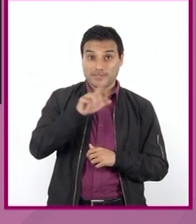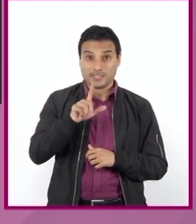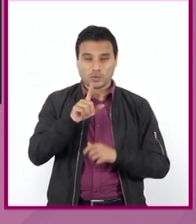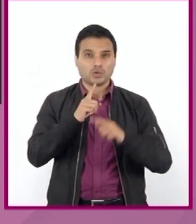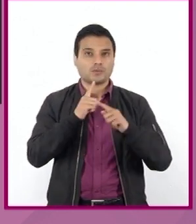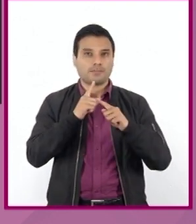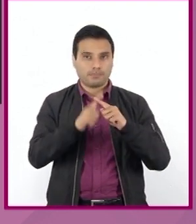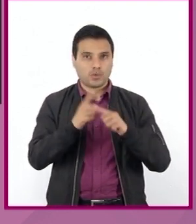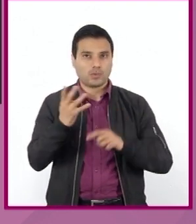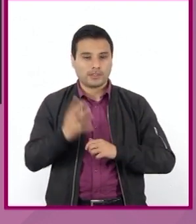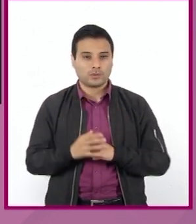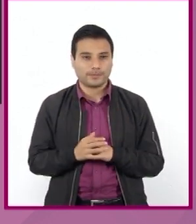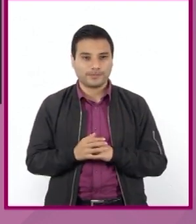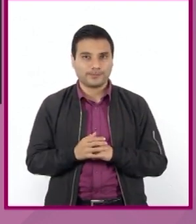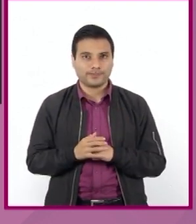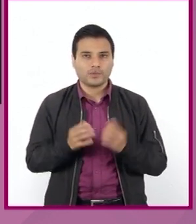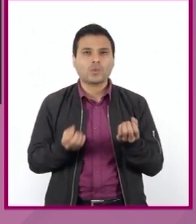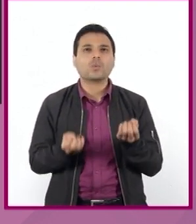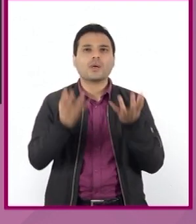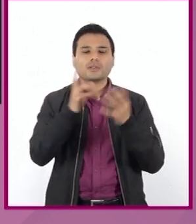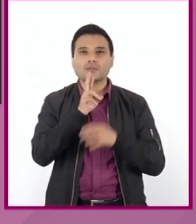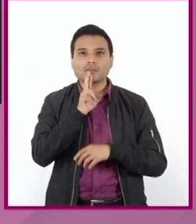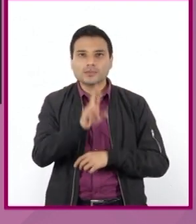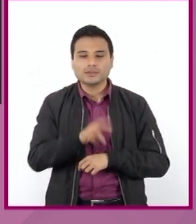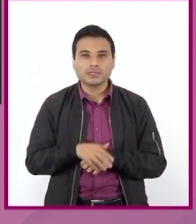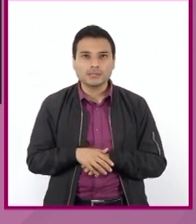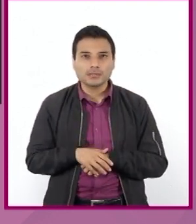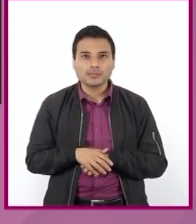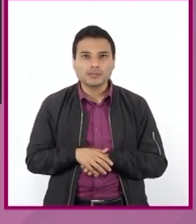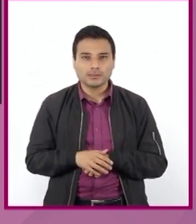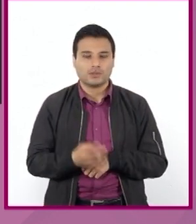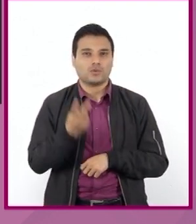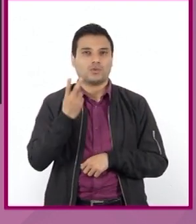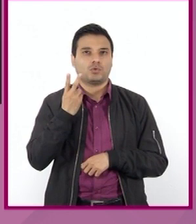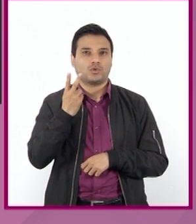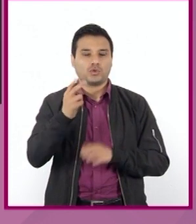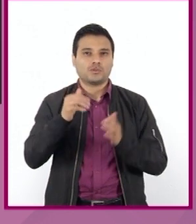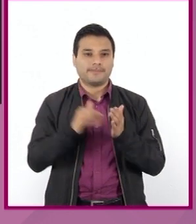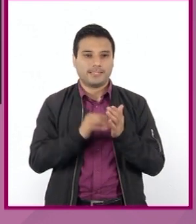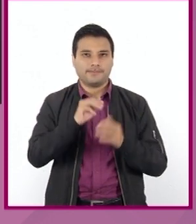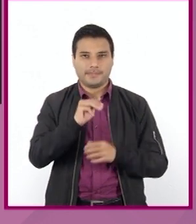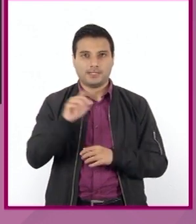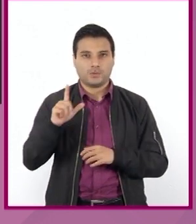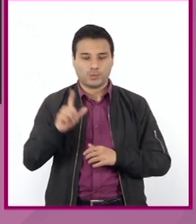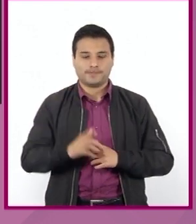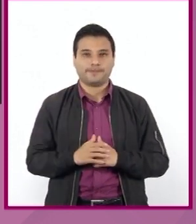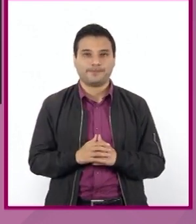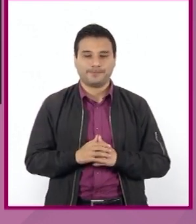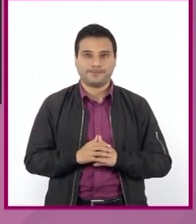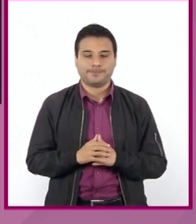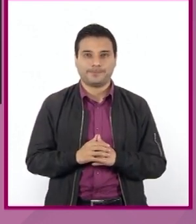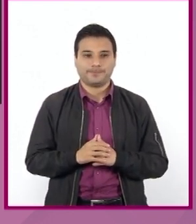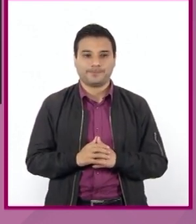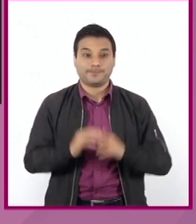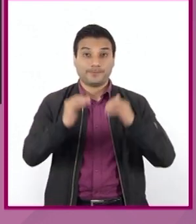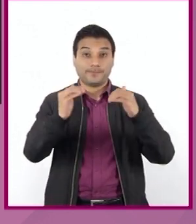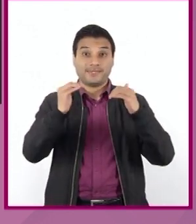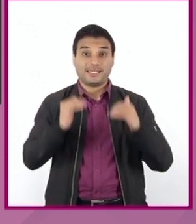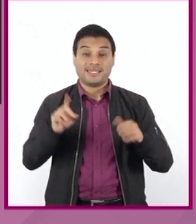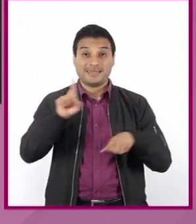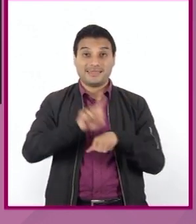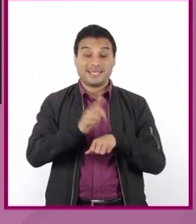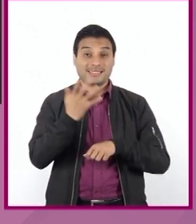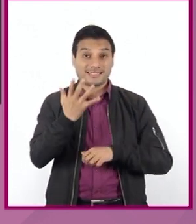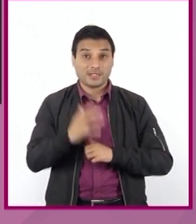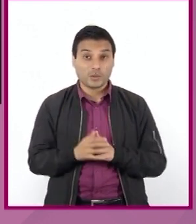Se cuadruplica la cantidad en mililitros de té. Así que ya serán 2000 mililitros. Para el día 5